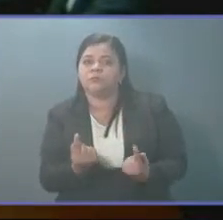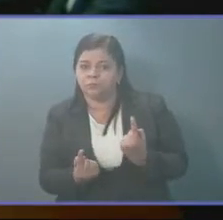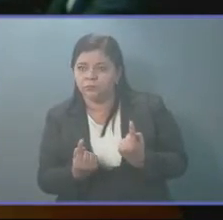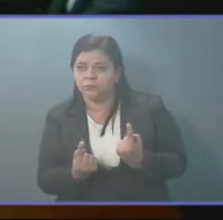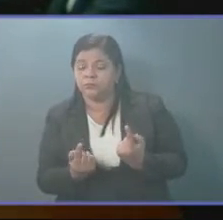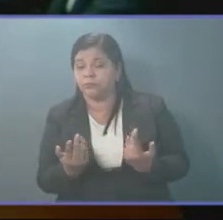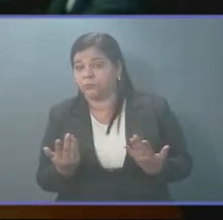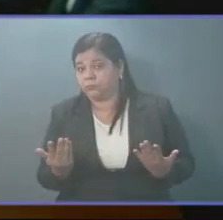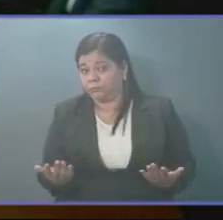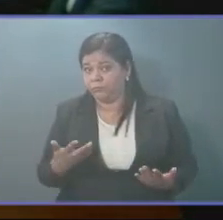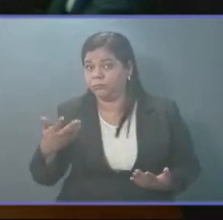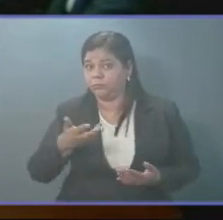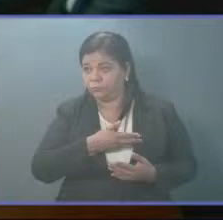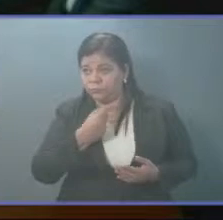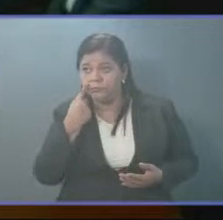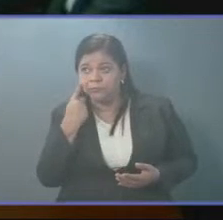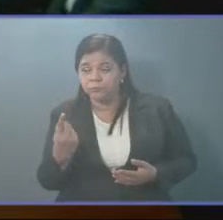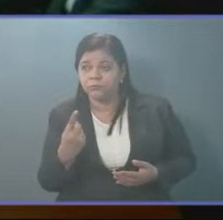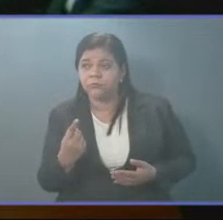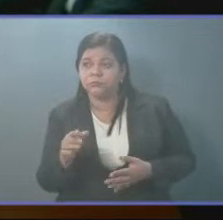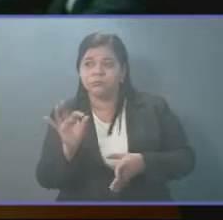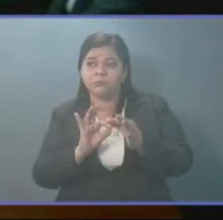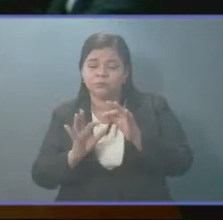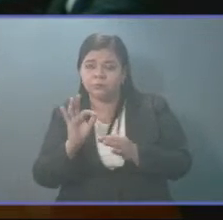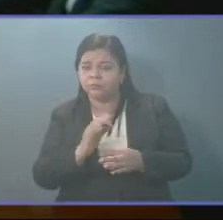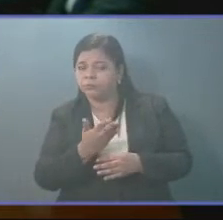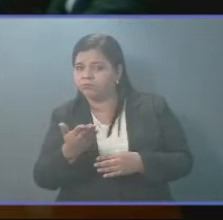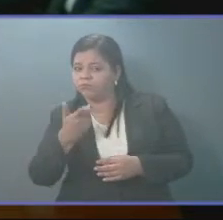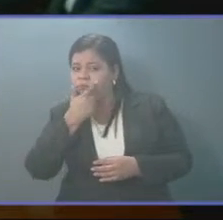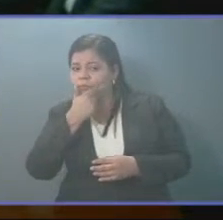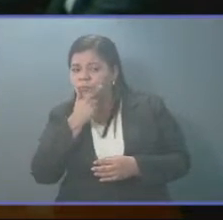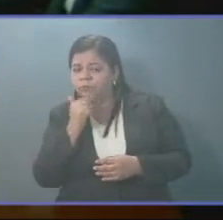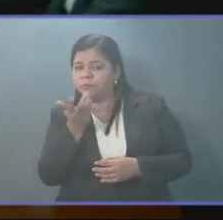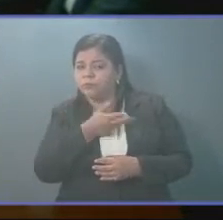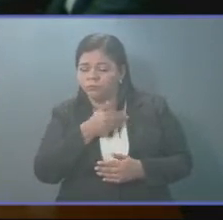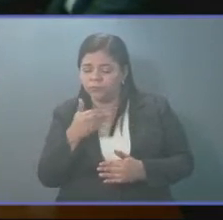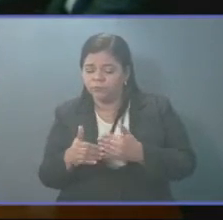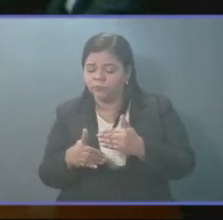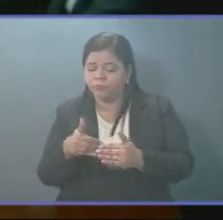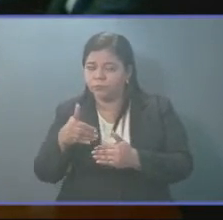cuando empezamos a ver las excepciones, tenemos que dotar un proceso